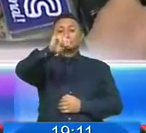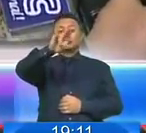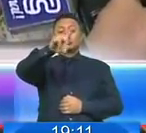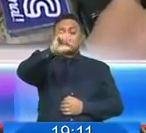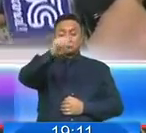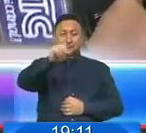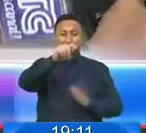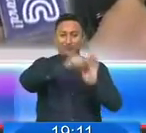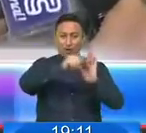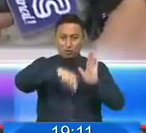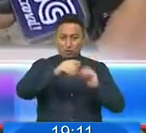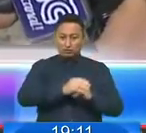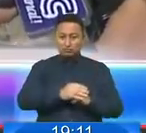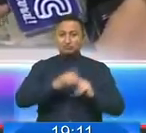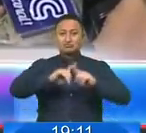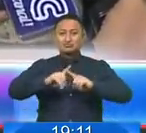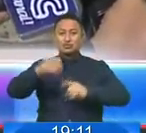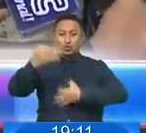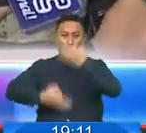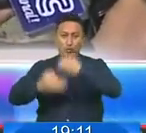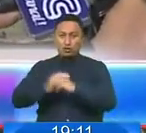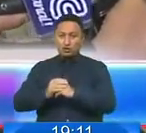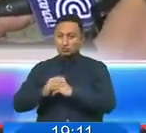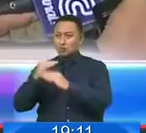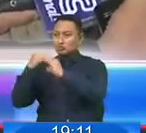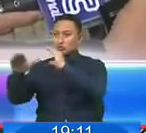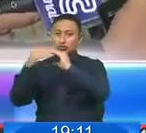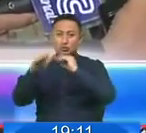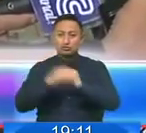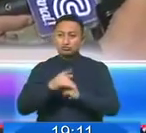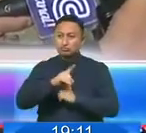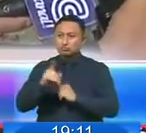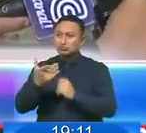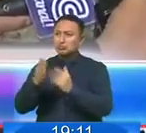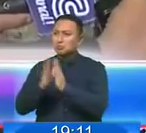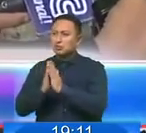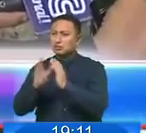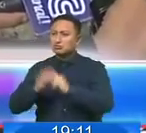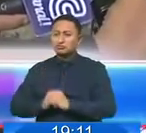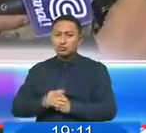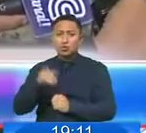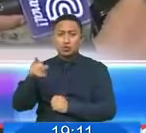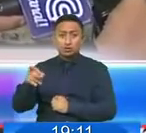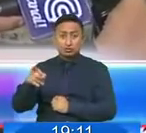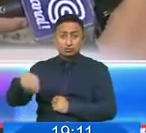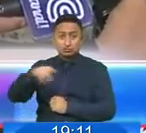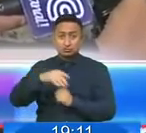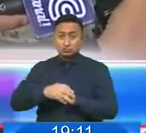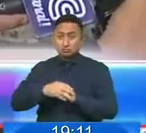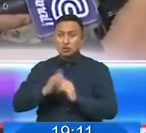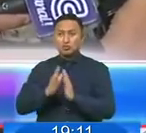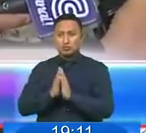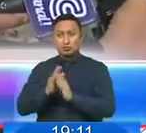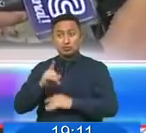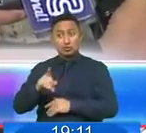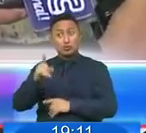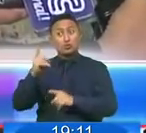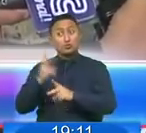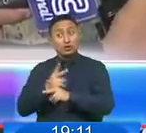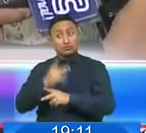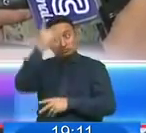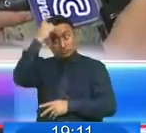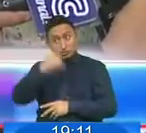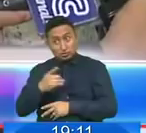a diferentes jueces a nivel del país para solicitarles que tomen decisiones respecto a